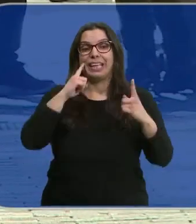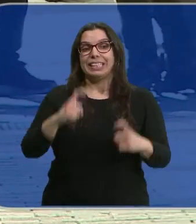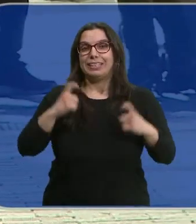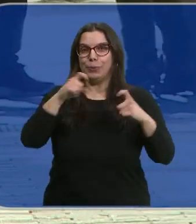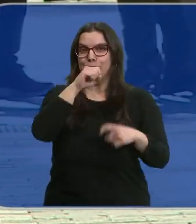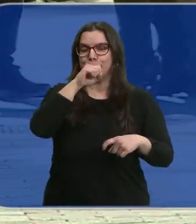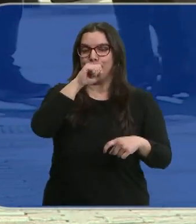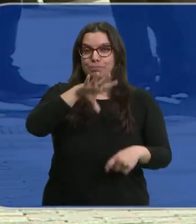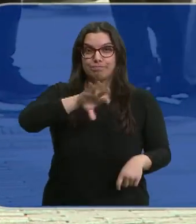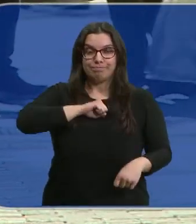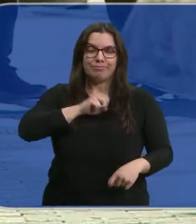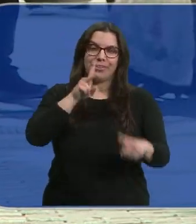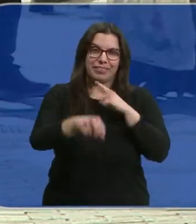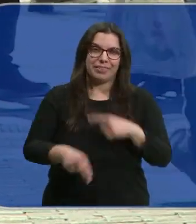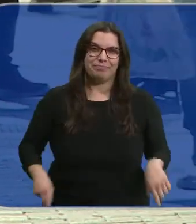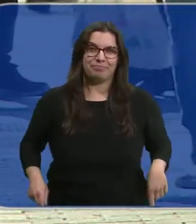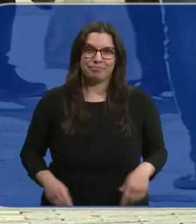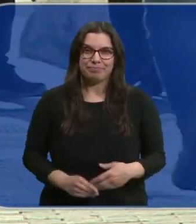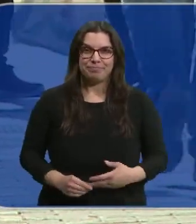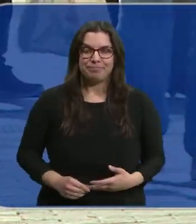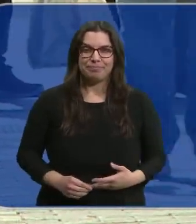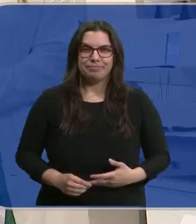intentar librarnos de ese resfriado.